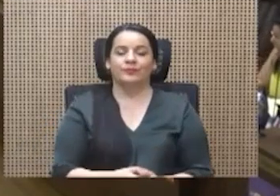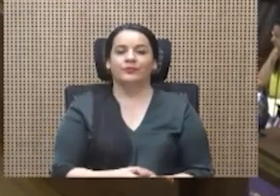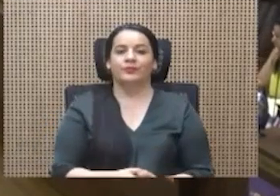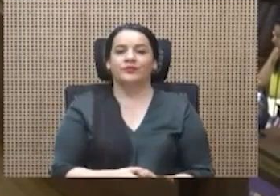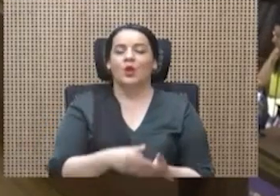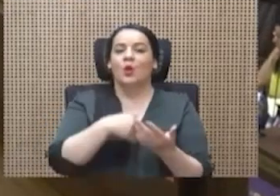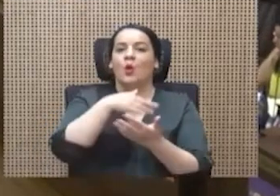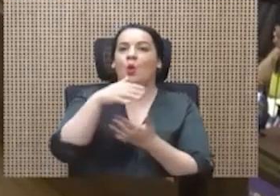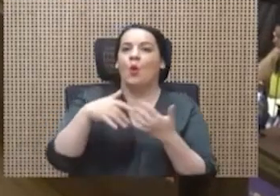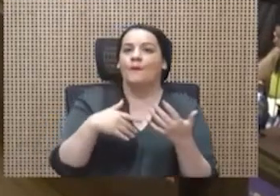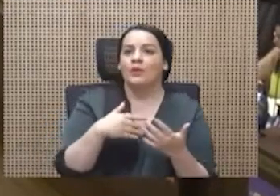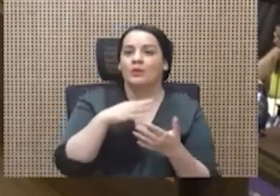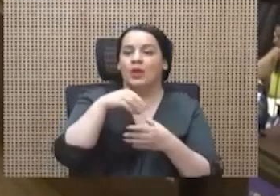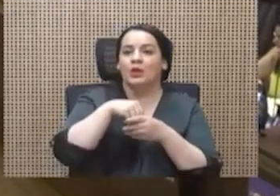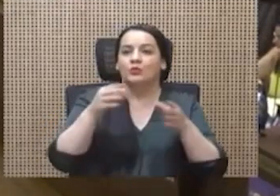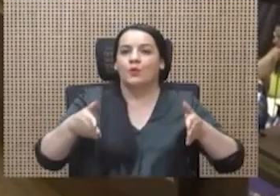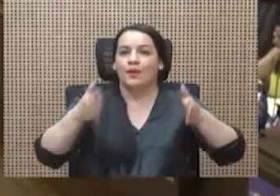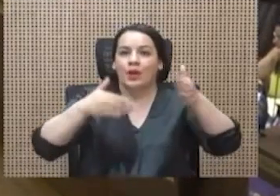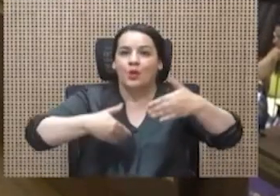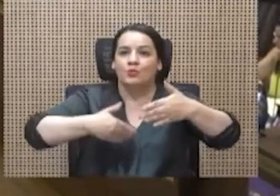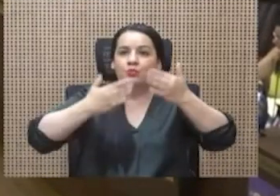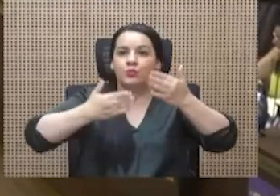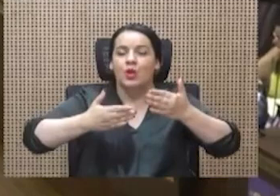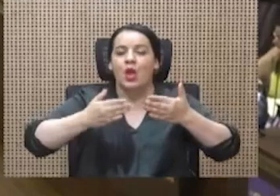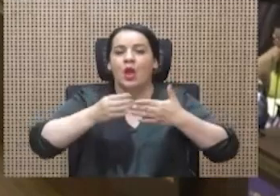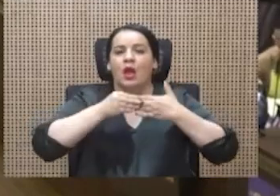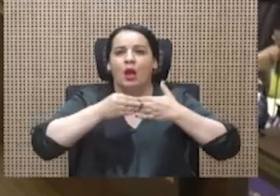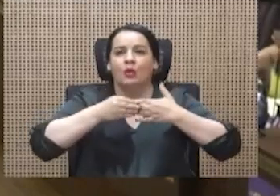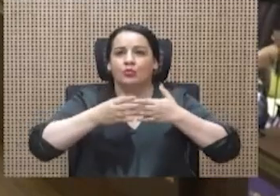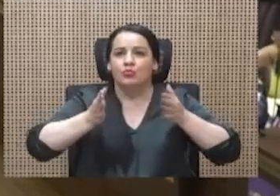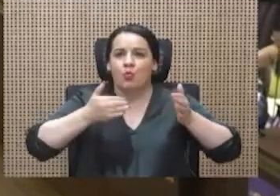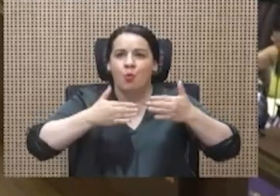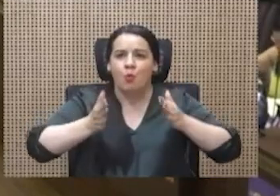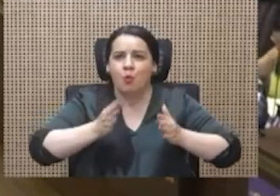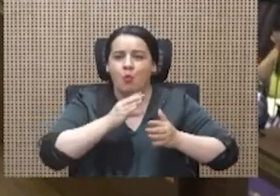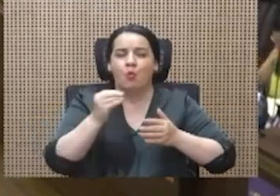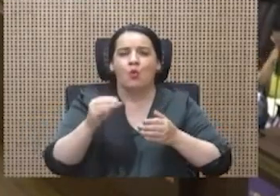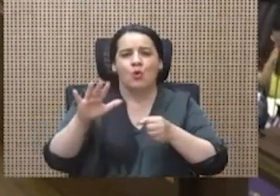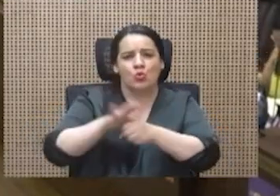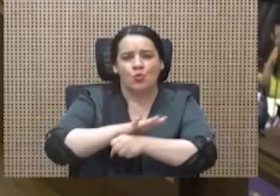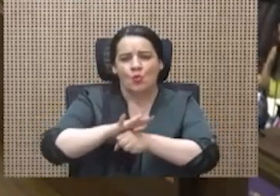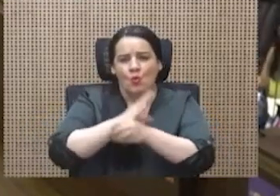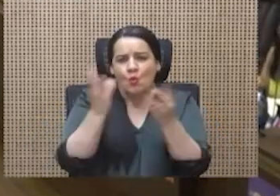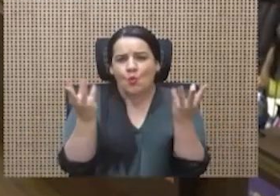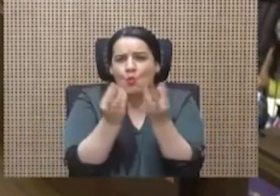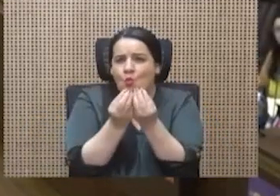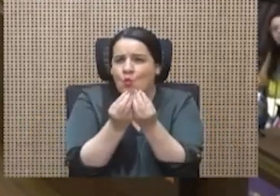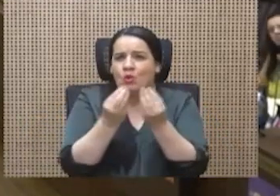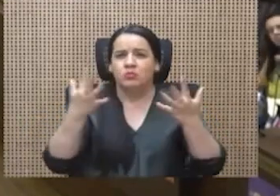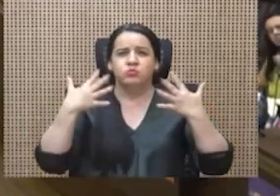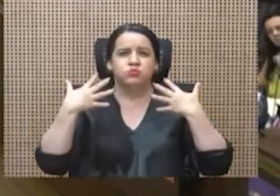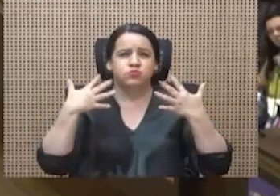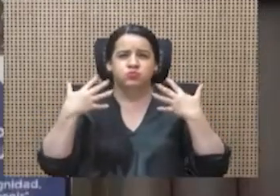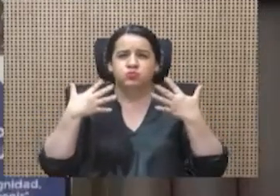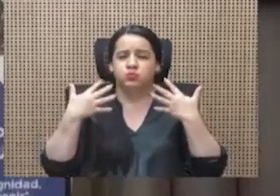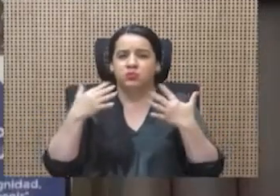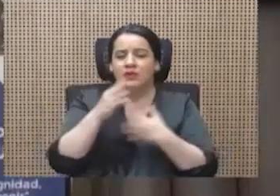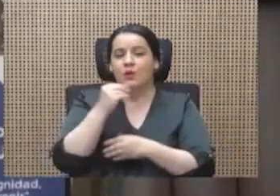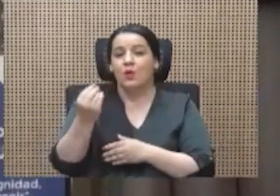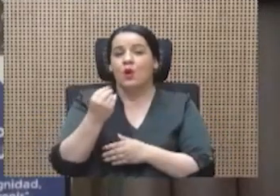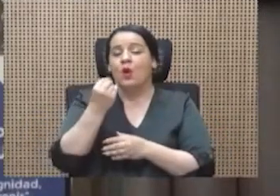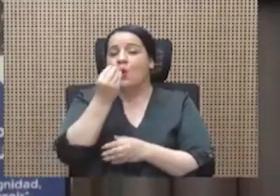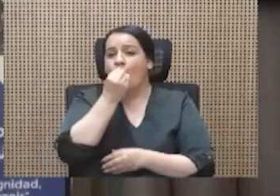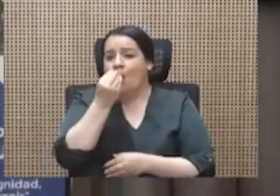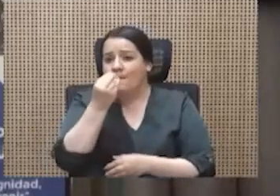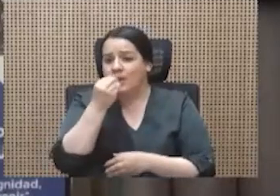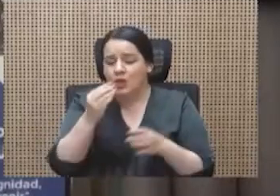conviven entre paredes de cartón en total hacinamiento. El calor de ese lugar es insoportable. La comida les llega en una olla y